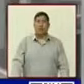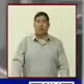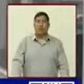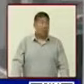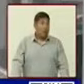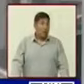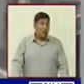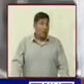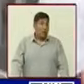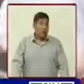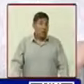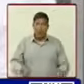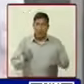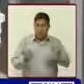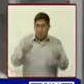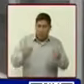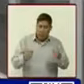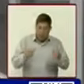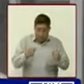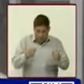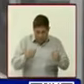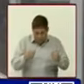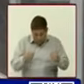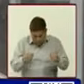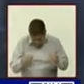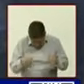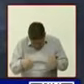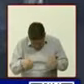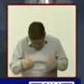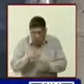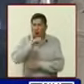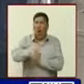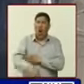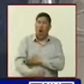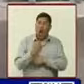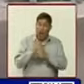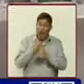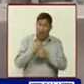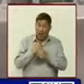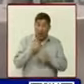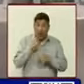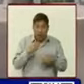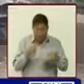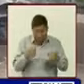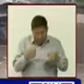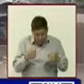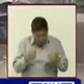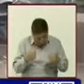Indica el conductor que se había quedado dormido por haber trabajado toda la noche.